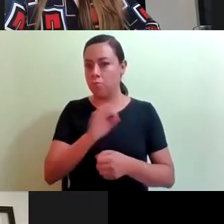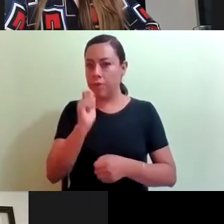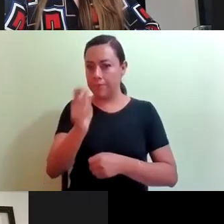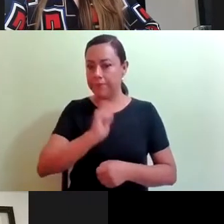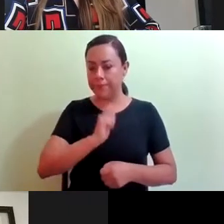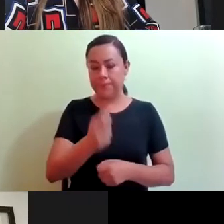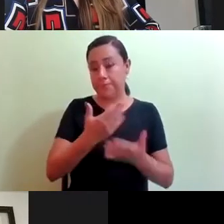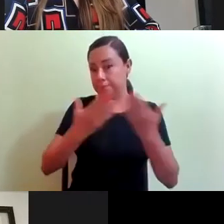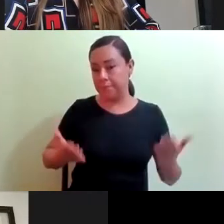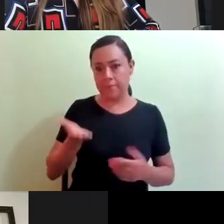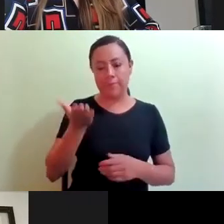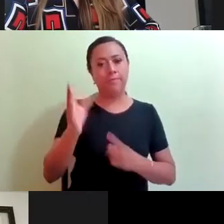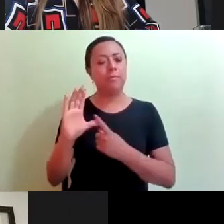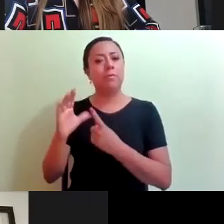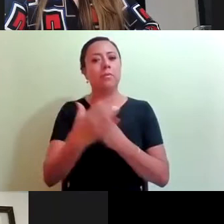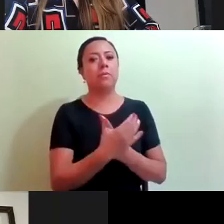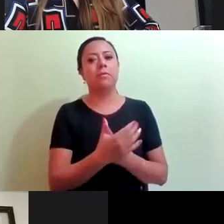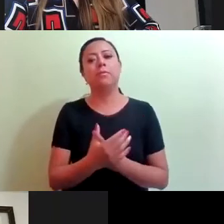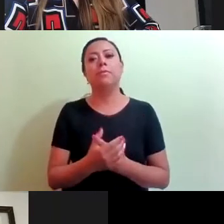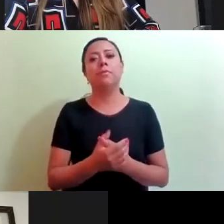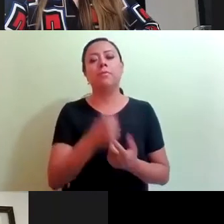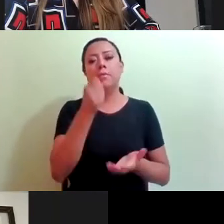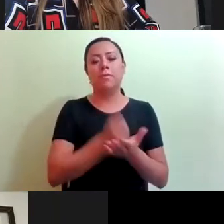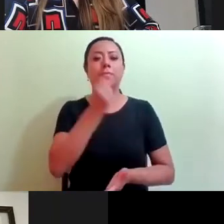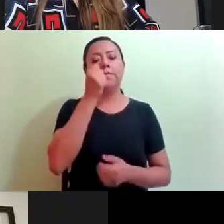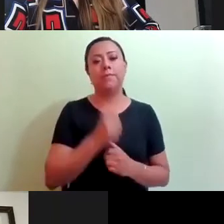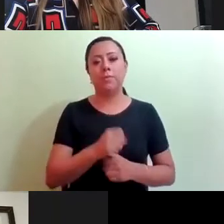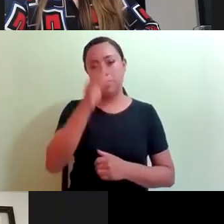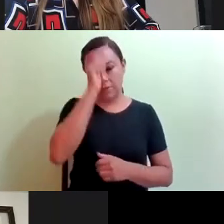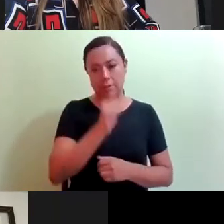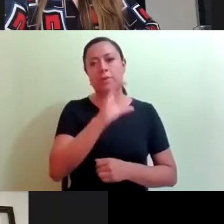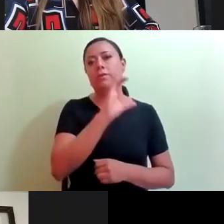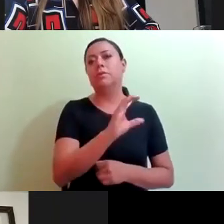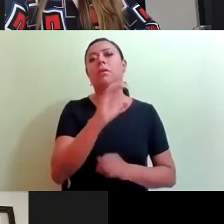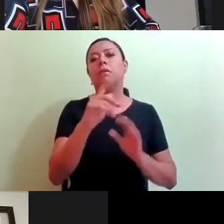ponga en consideración la aprobación del acuerdo